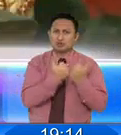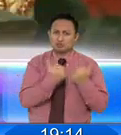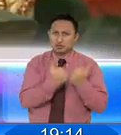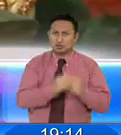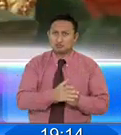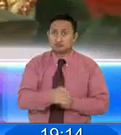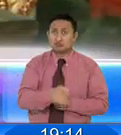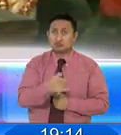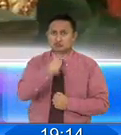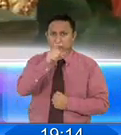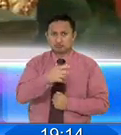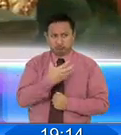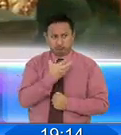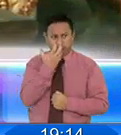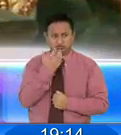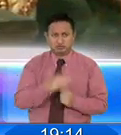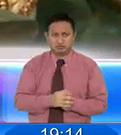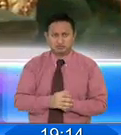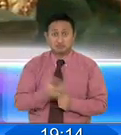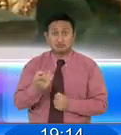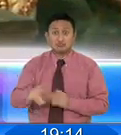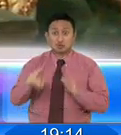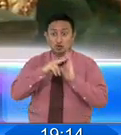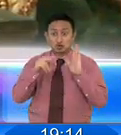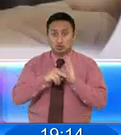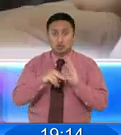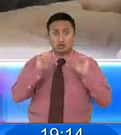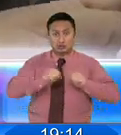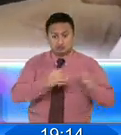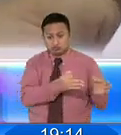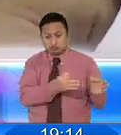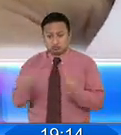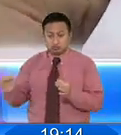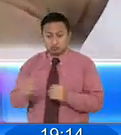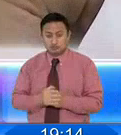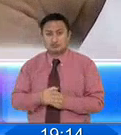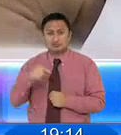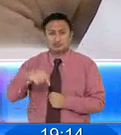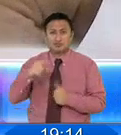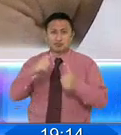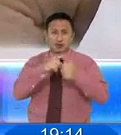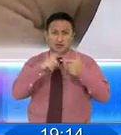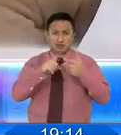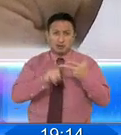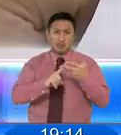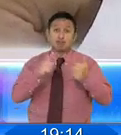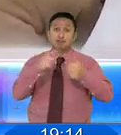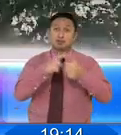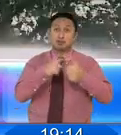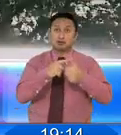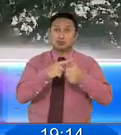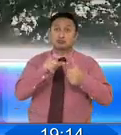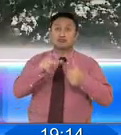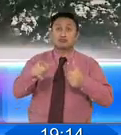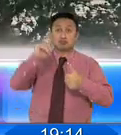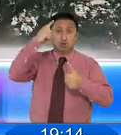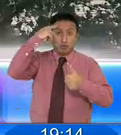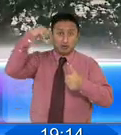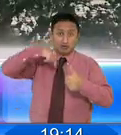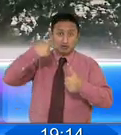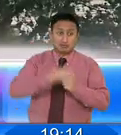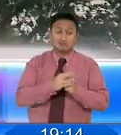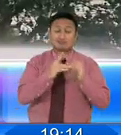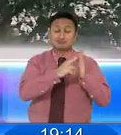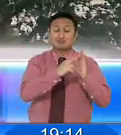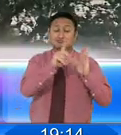malestar, pues aseguran que las medidas deberían extenderse, considerando varios factores. Uno de ellos, que el Ejecutivo entregó el reglamento de la ley